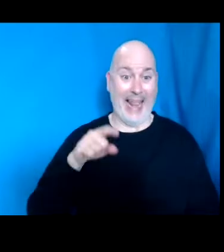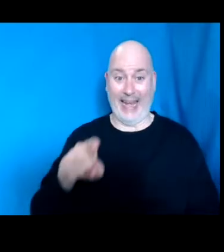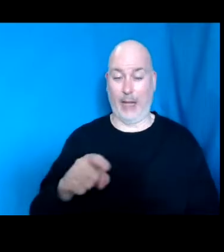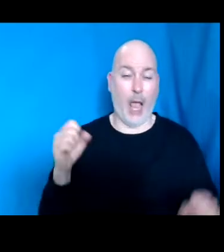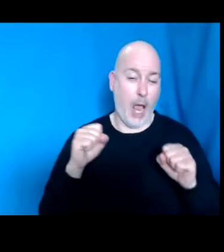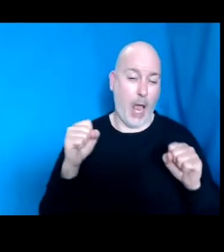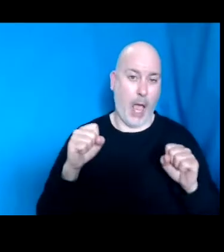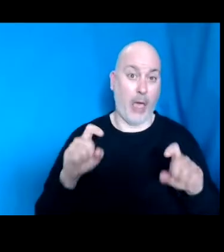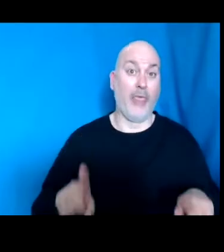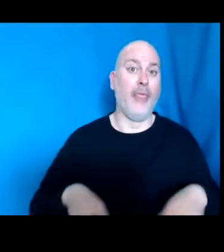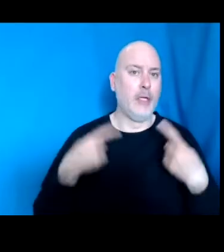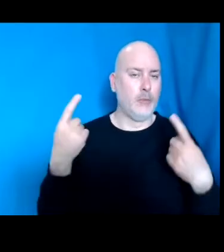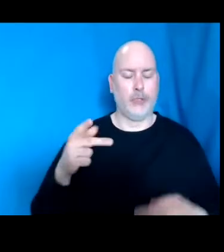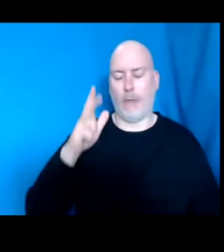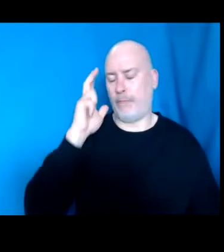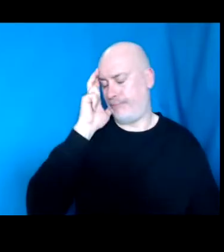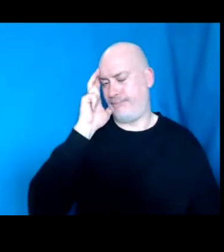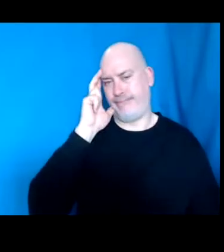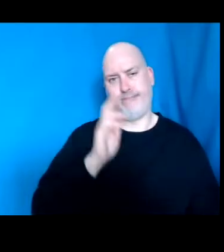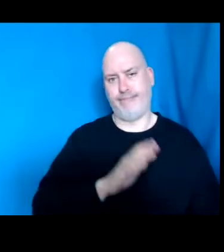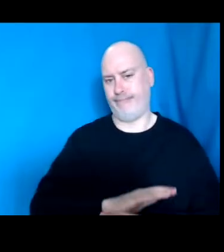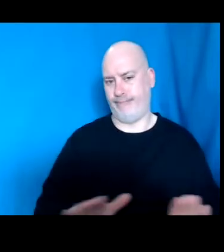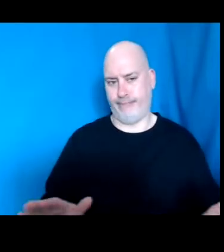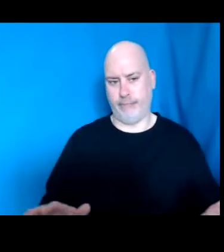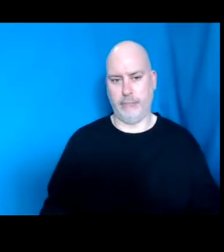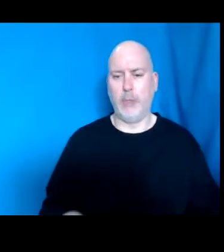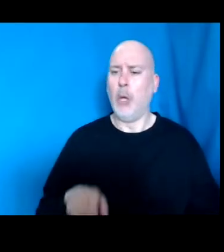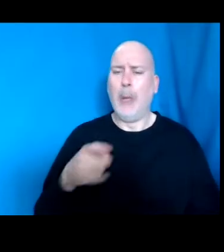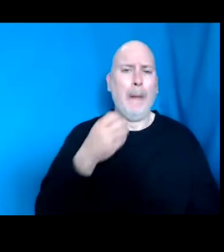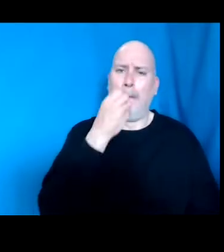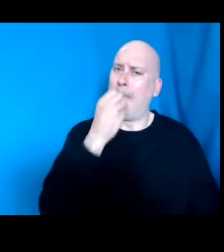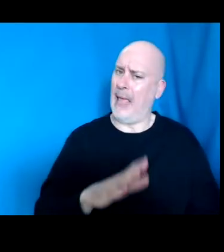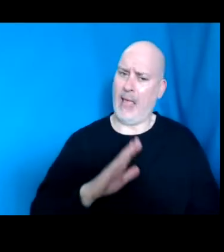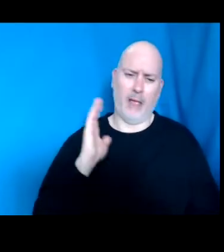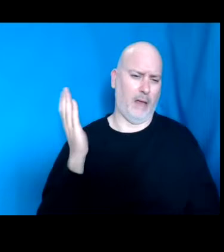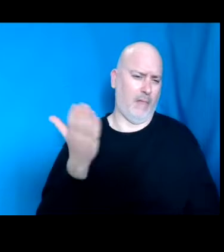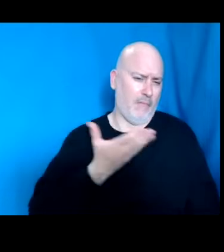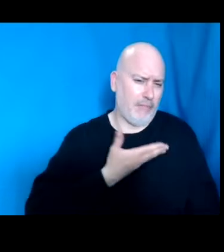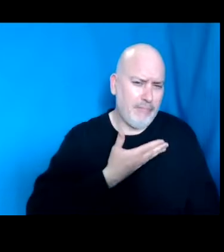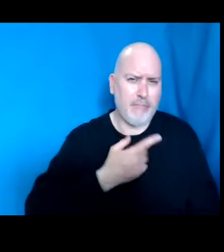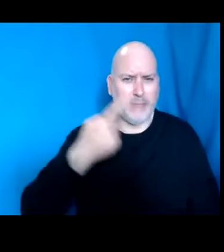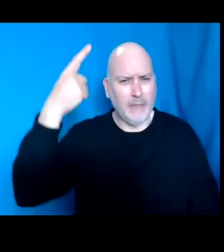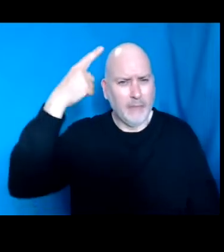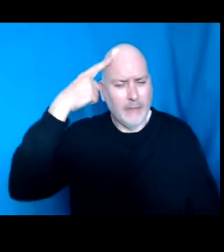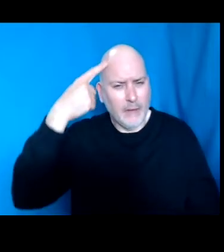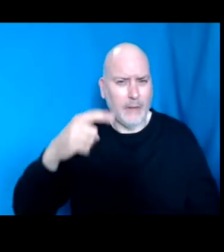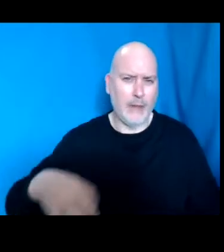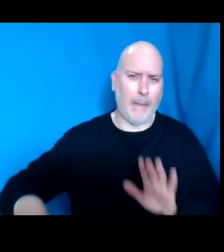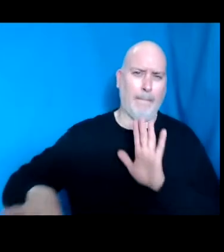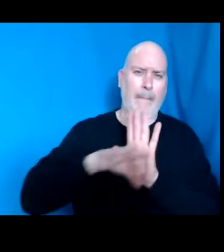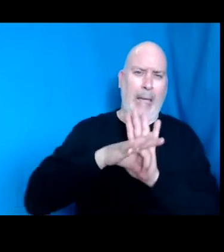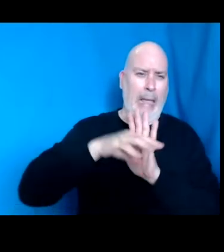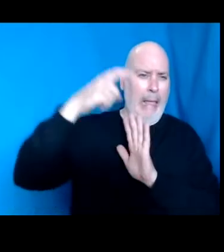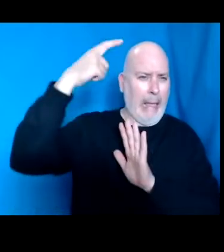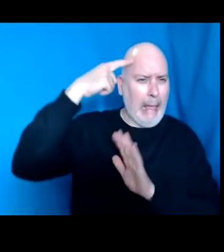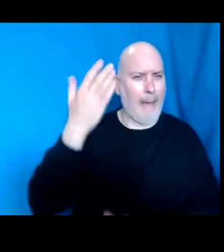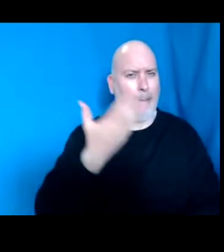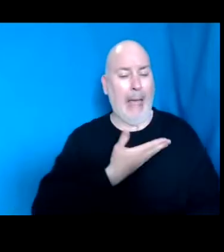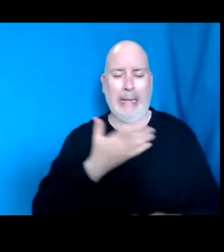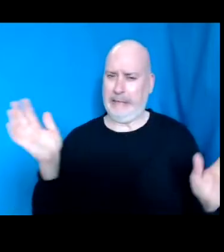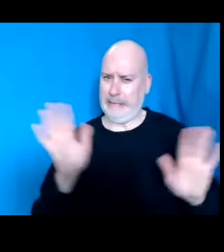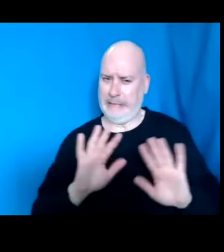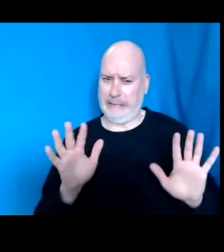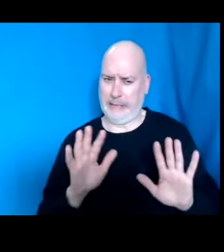quedar dormido. Son benignas, no dejan secuelas neurológicas y puede ser que se